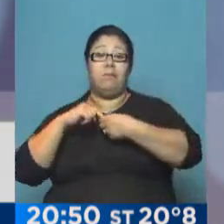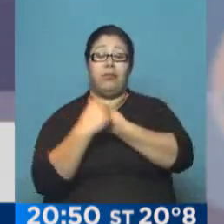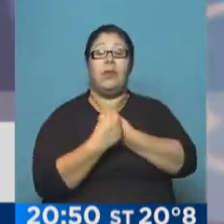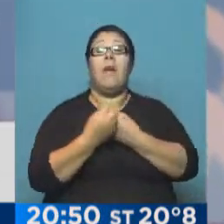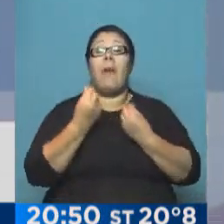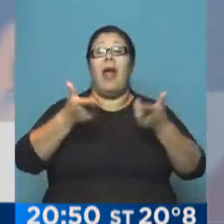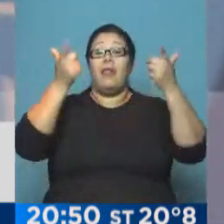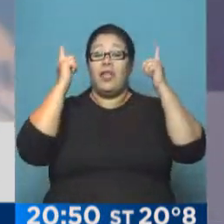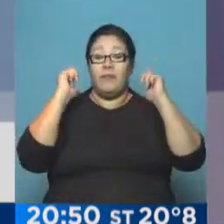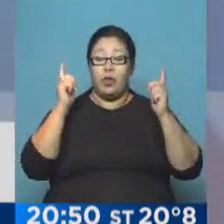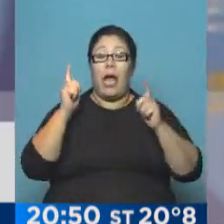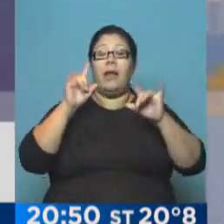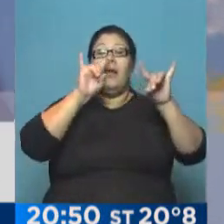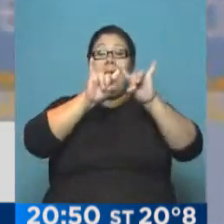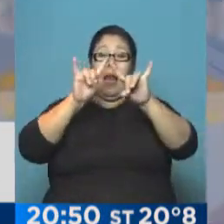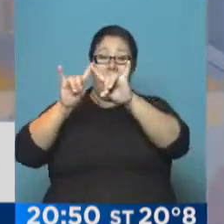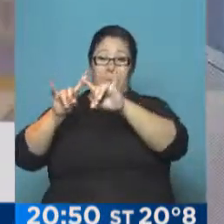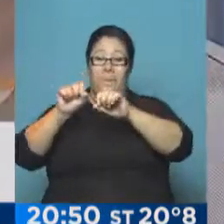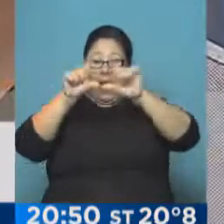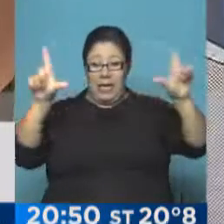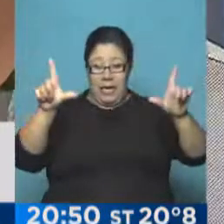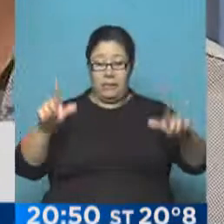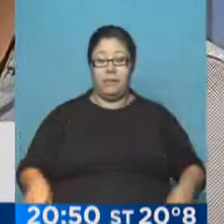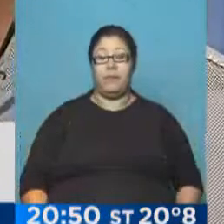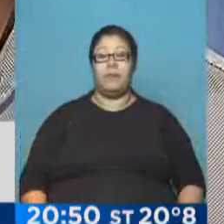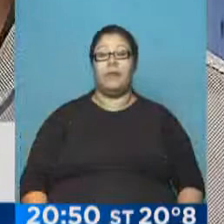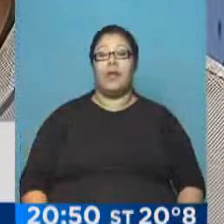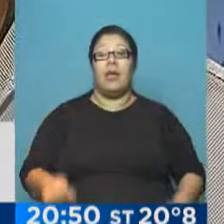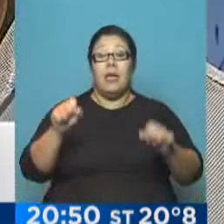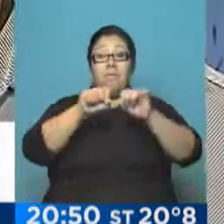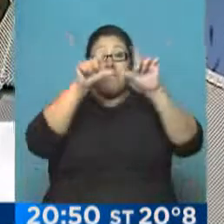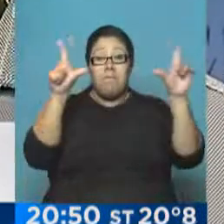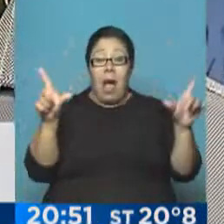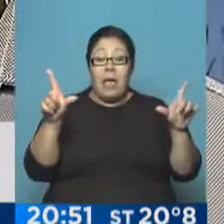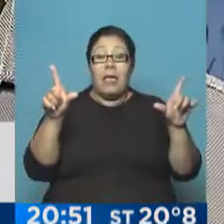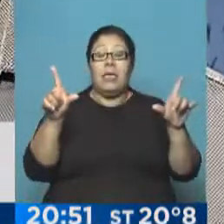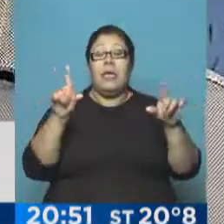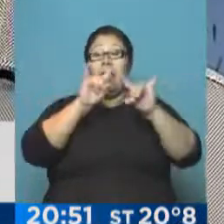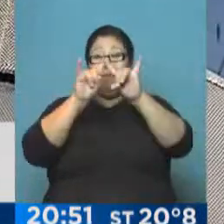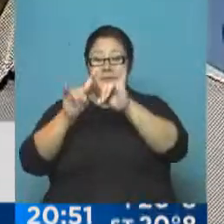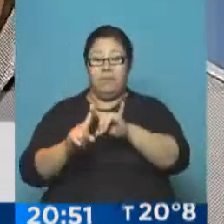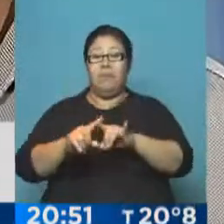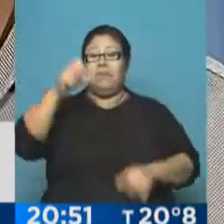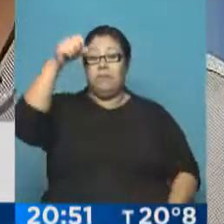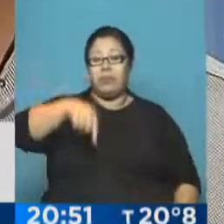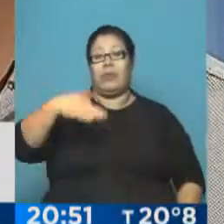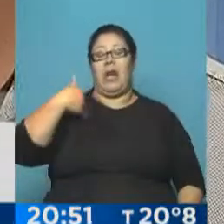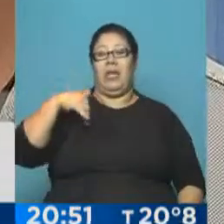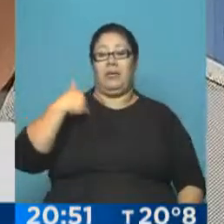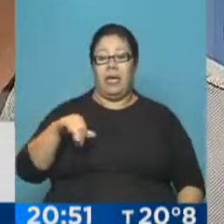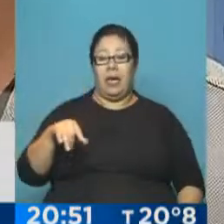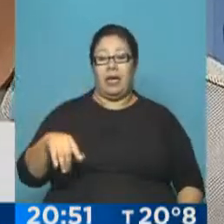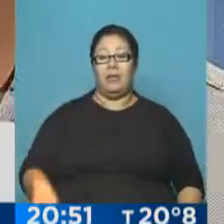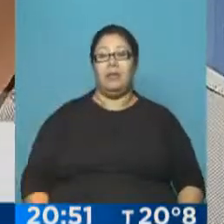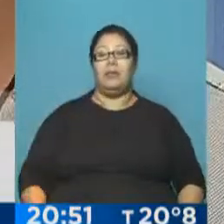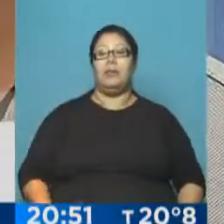de vídeos en la producción nacional que está bastante soberanía cultural incluso y también es una cuestión de